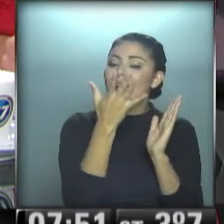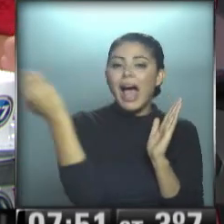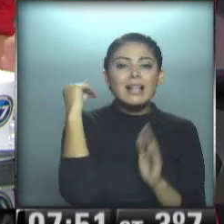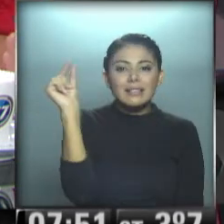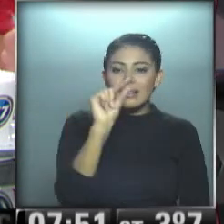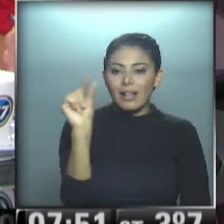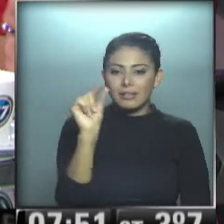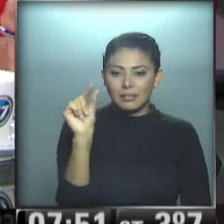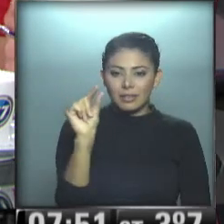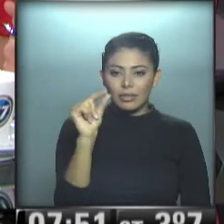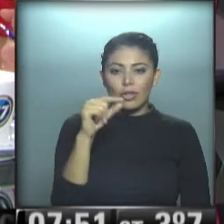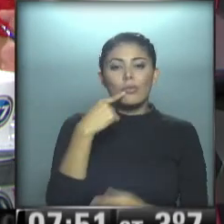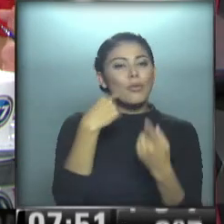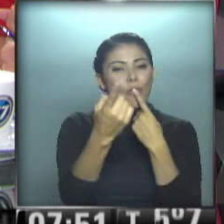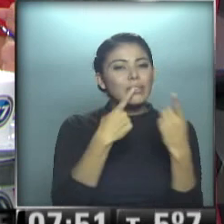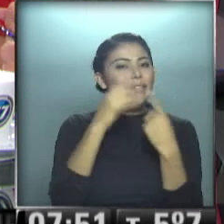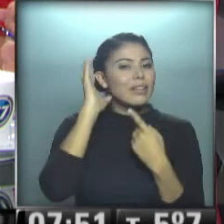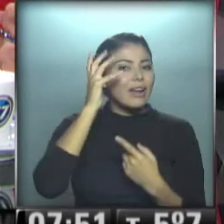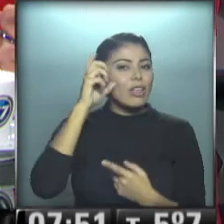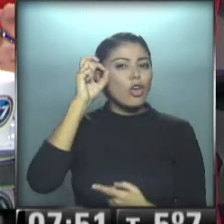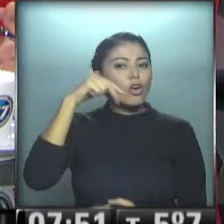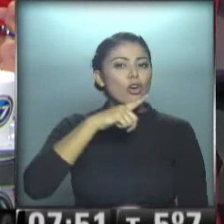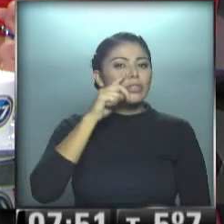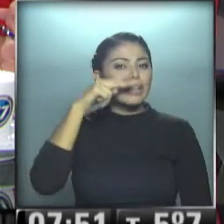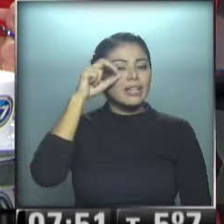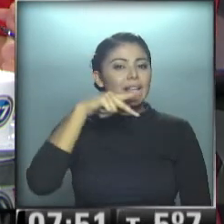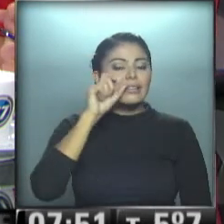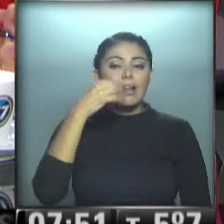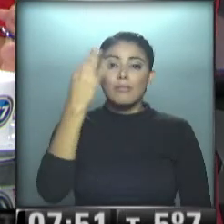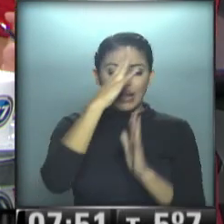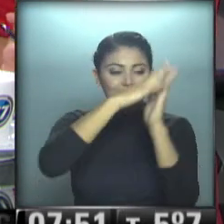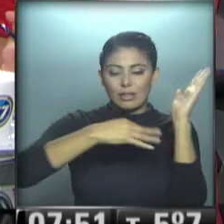minutos nada más en una entrevista a Radio Continental señalaba, es un telegrama